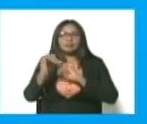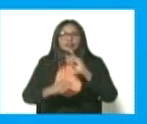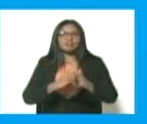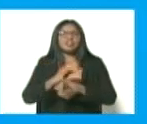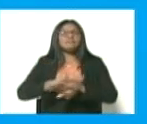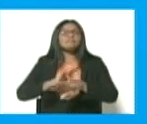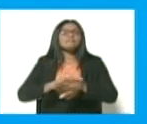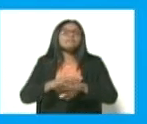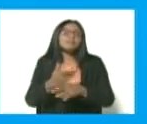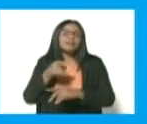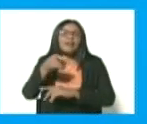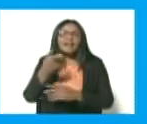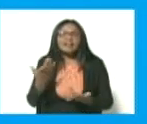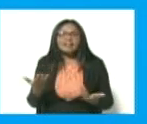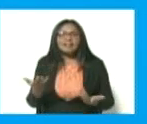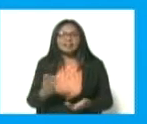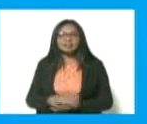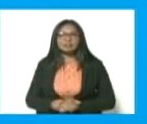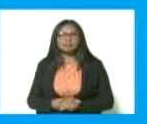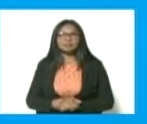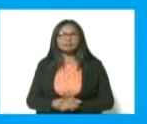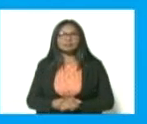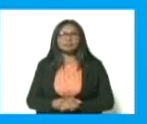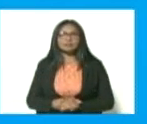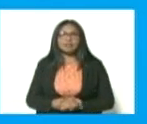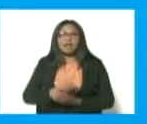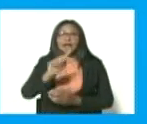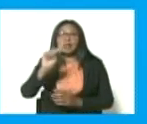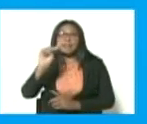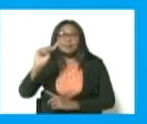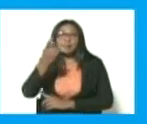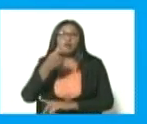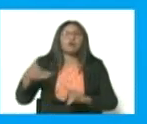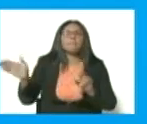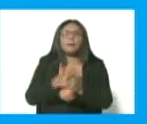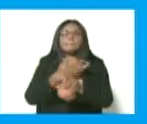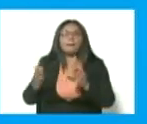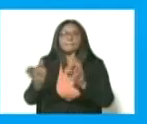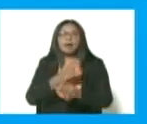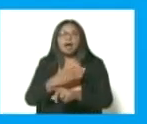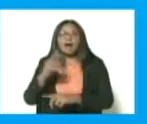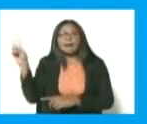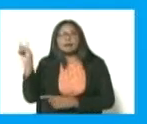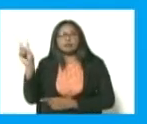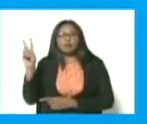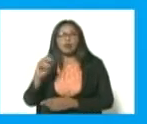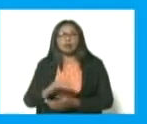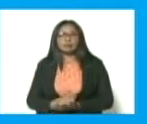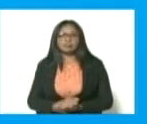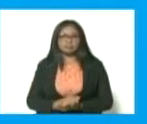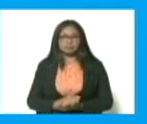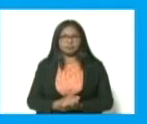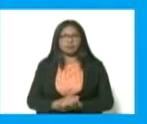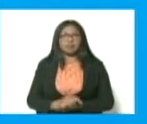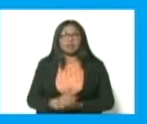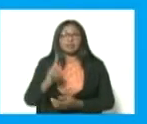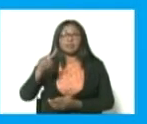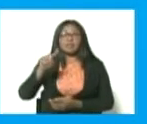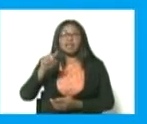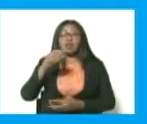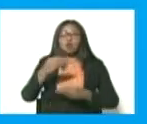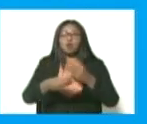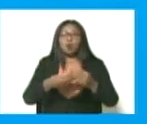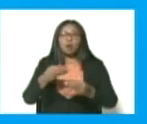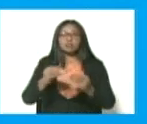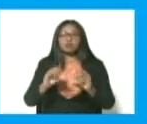él es el principal agresor de Venezuela. Y además lo hace en el momento que le estalló